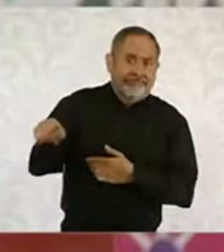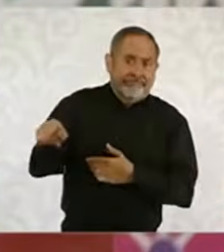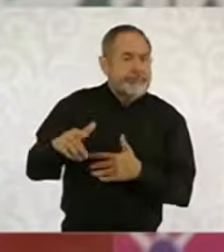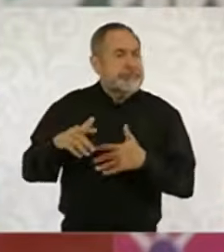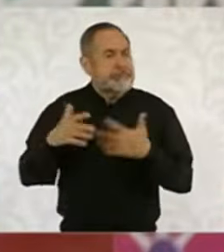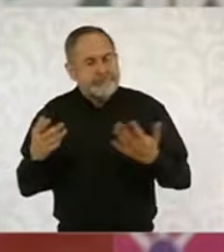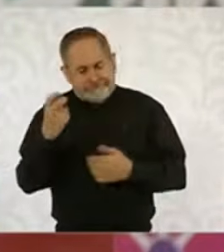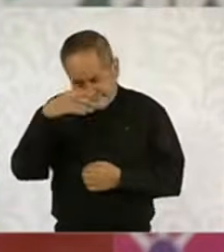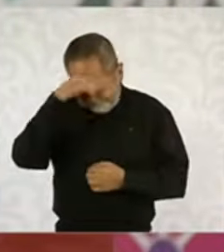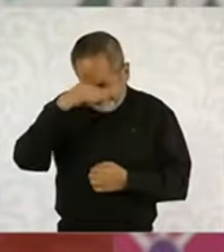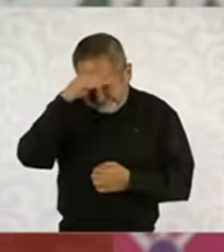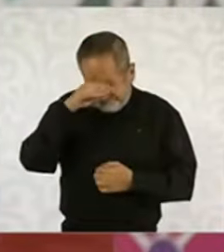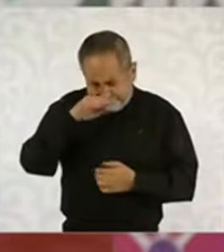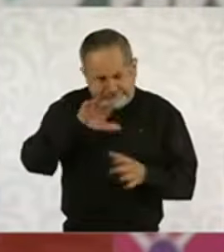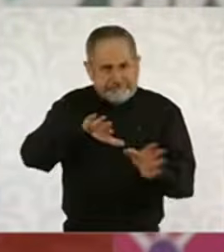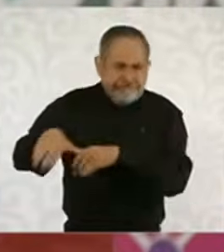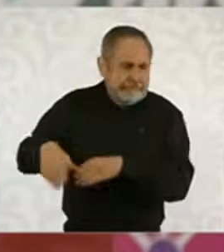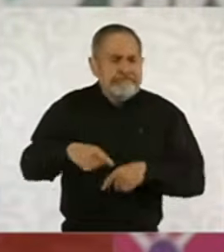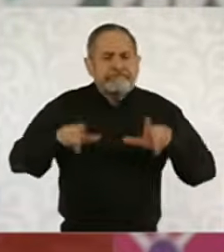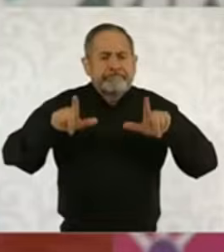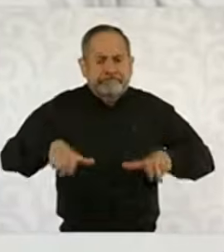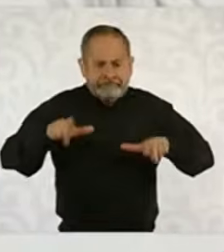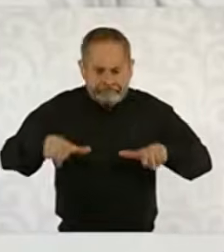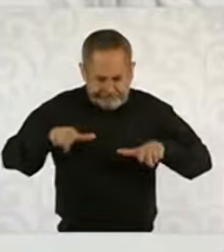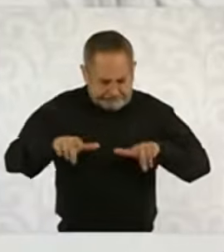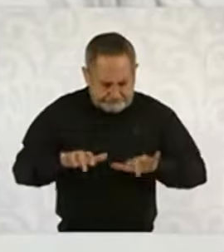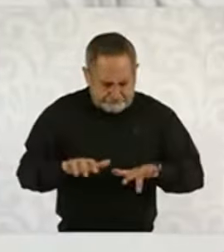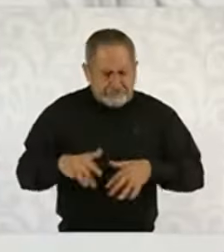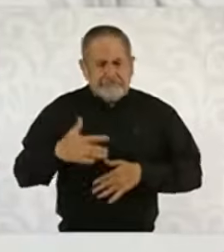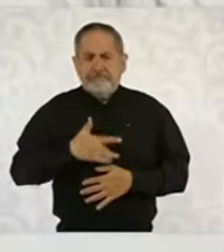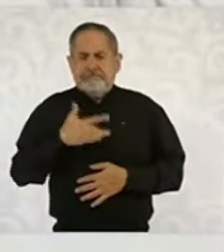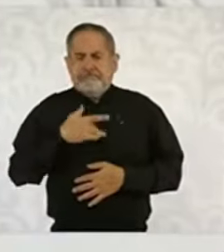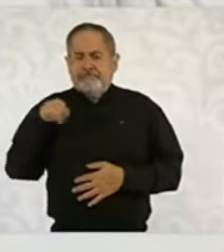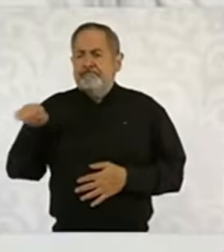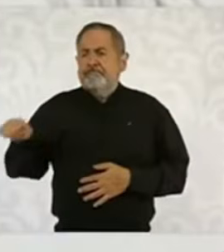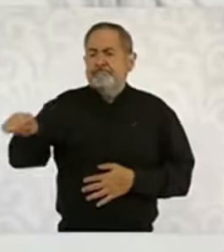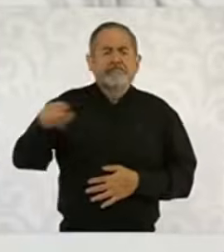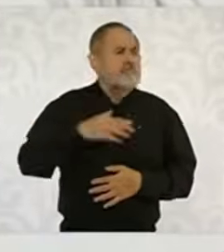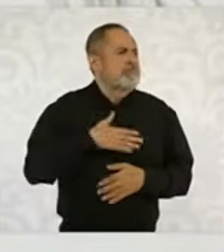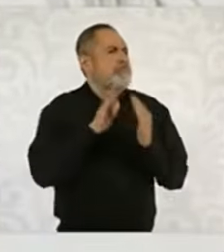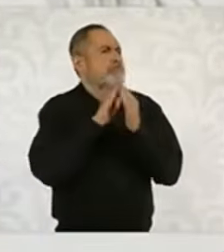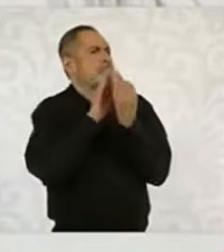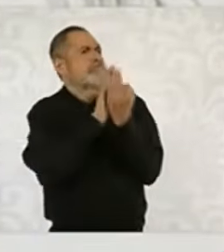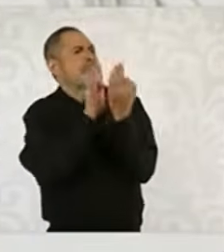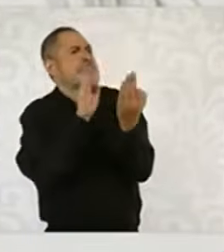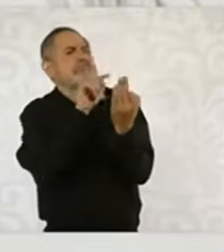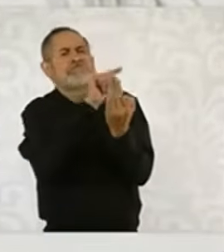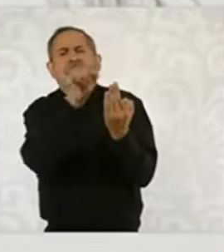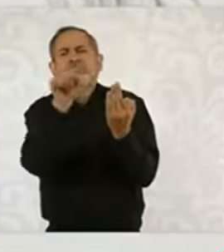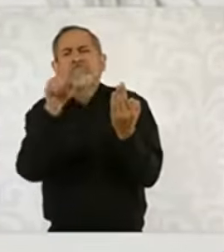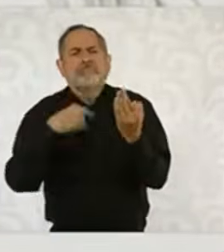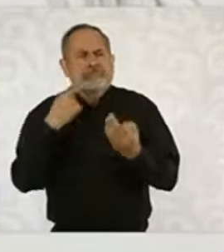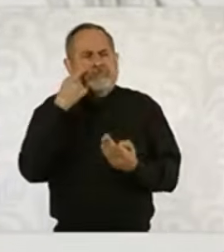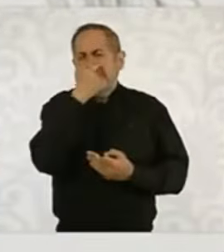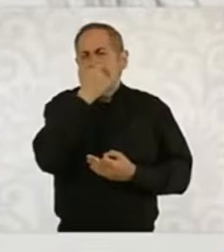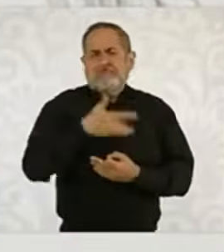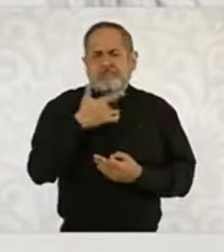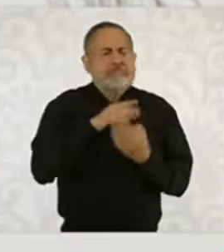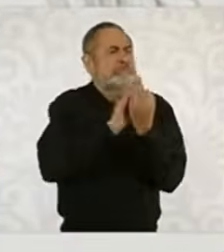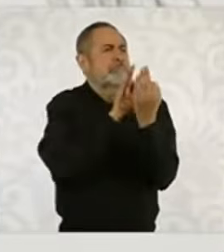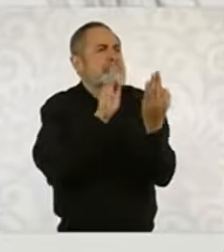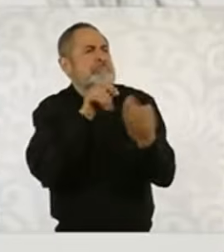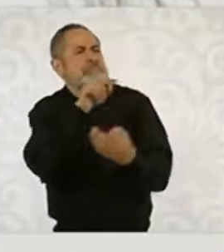Una plataforma en la que los jóvenes pueden definir, de acuerdo a la cercanía de su